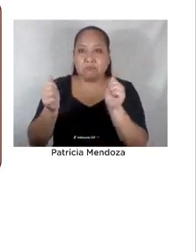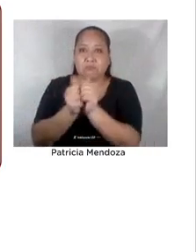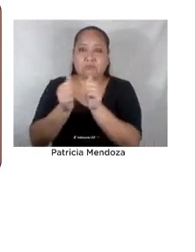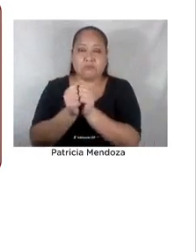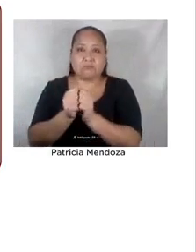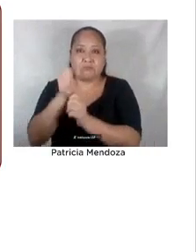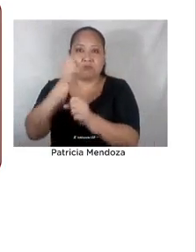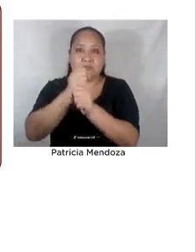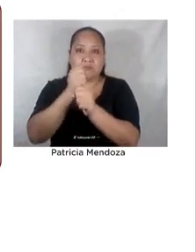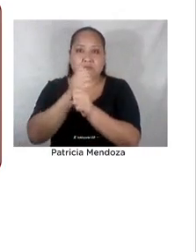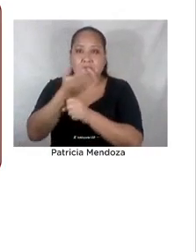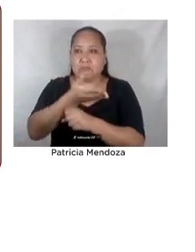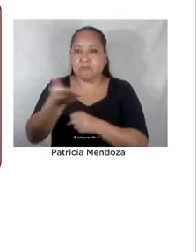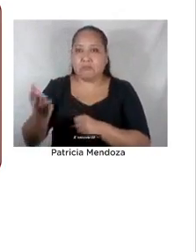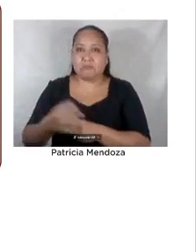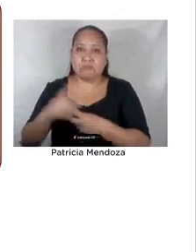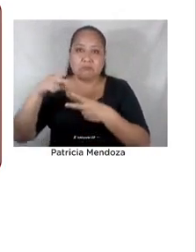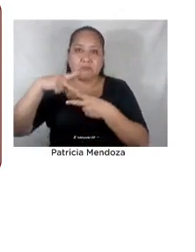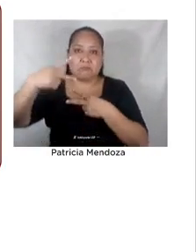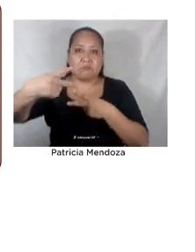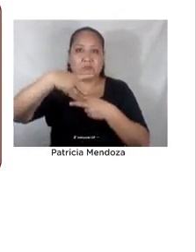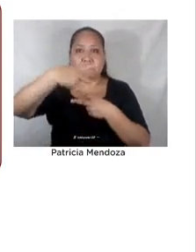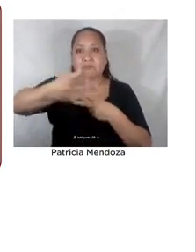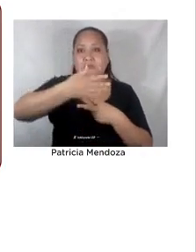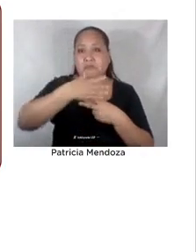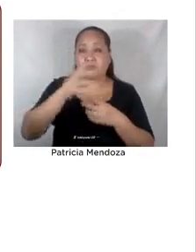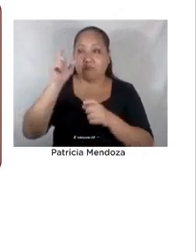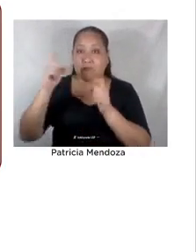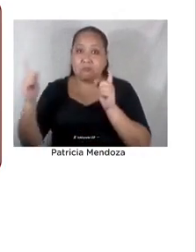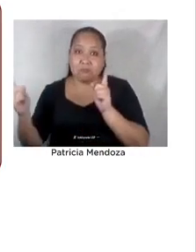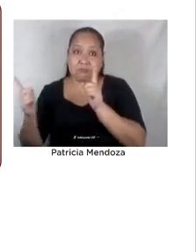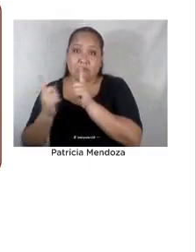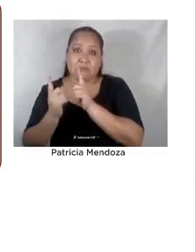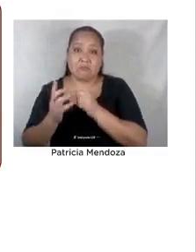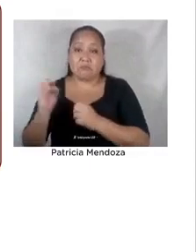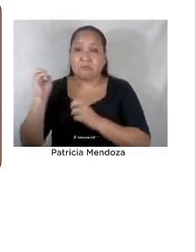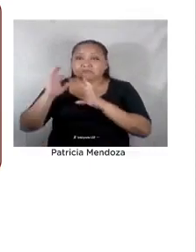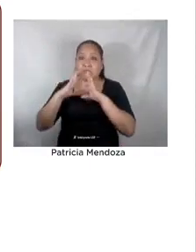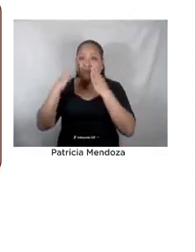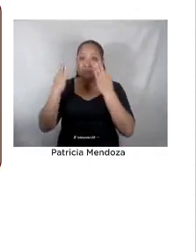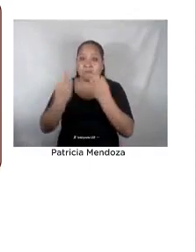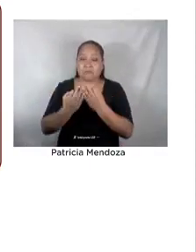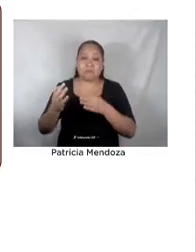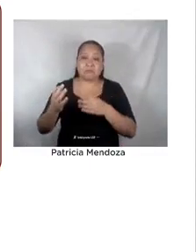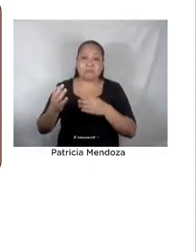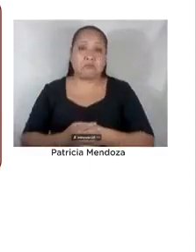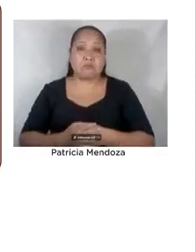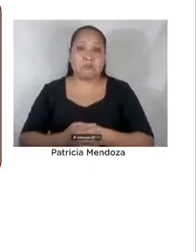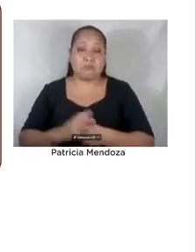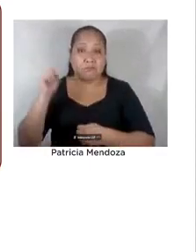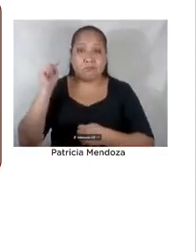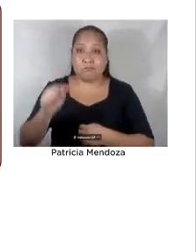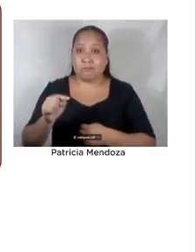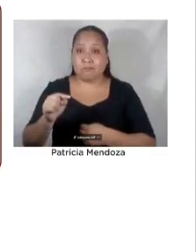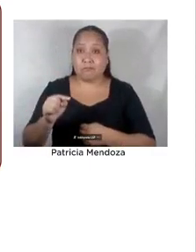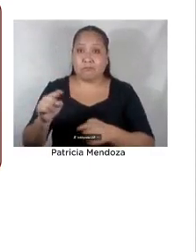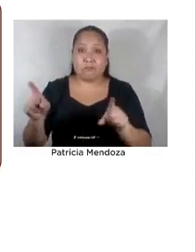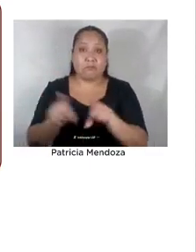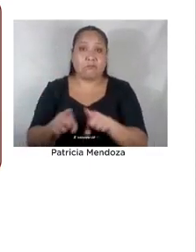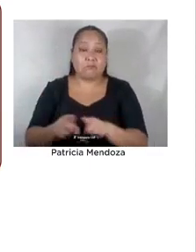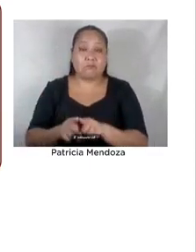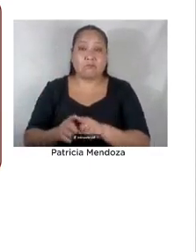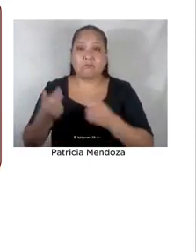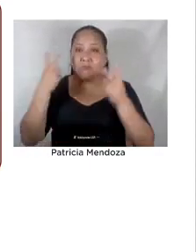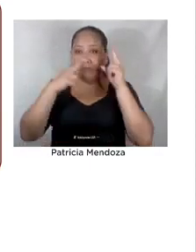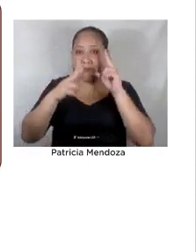mis vecinos, que bueno, eso igual se mantiene un poco más cerca, mi familia, y eso también, digamos, se ha visto